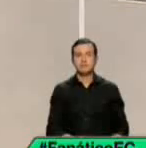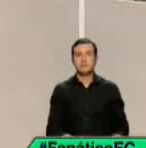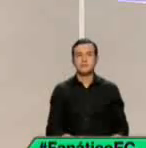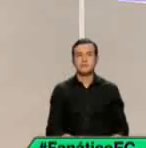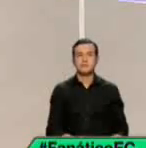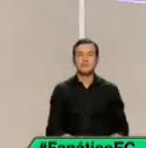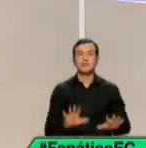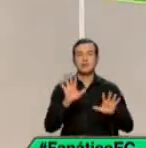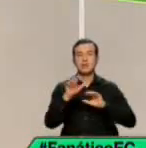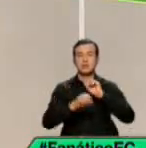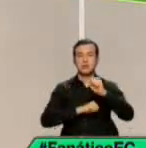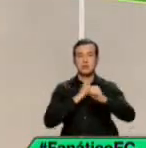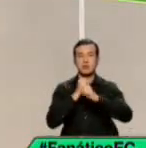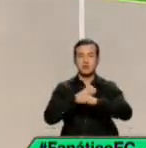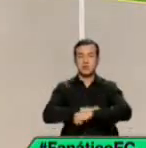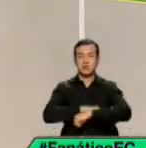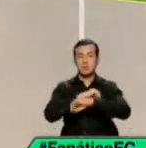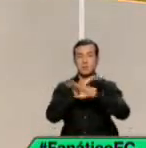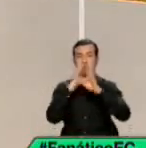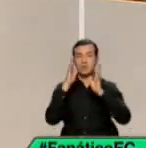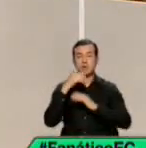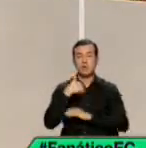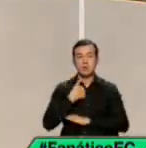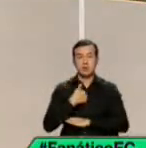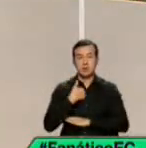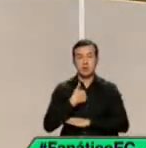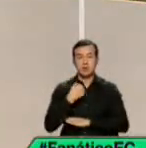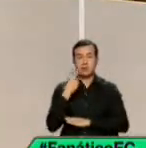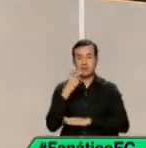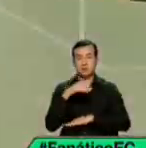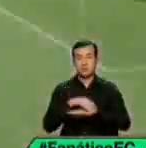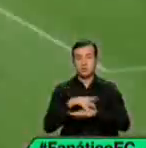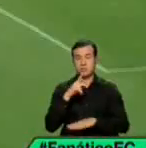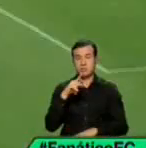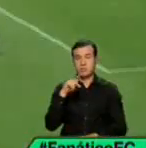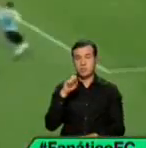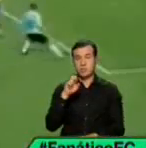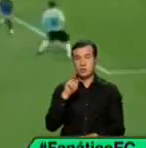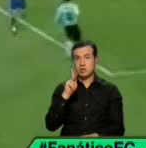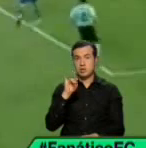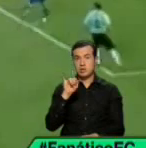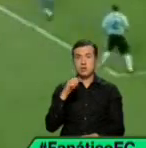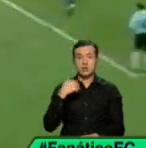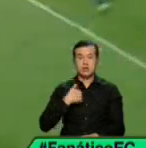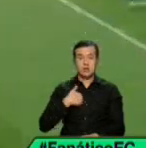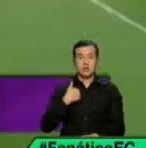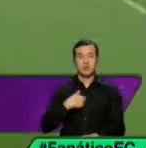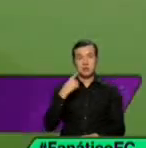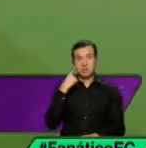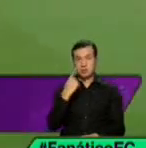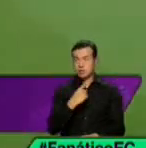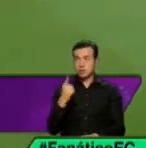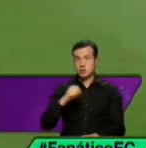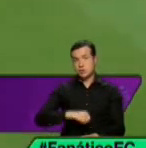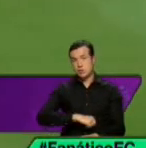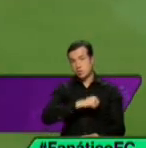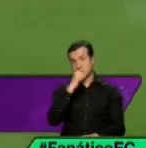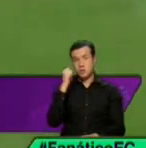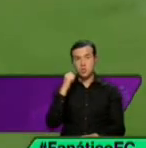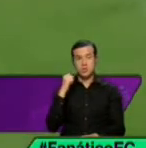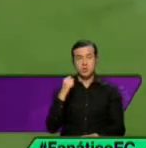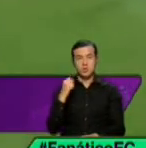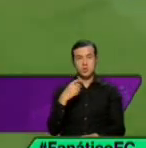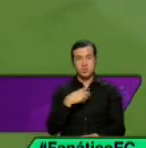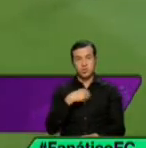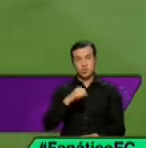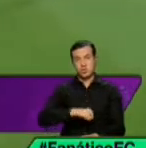Hace 10 años, en la madrugada argentina, el mediodía de Pekín, justamente la selección argentina conseguía la medalla olímpica y